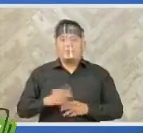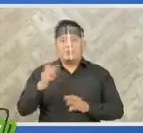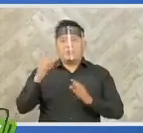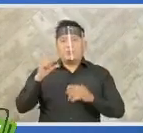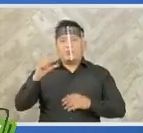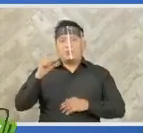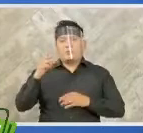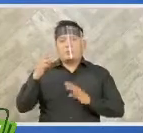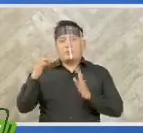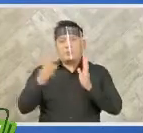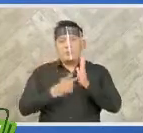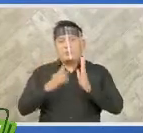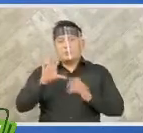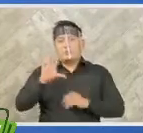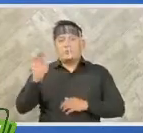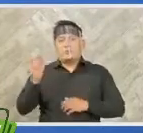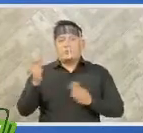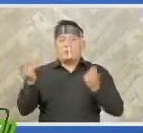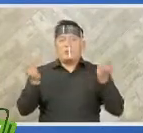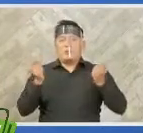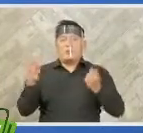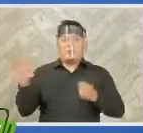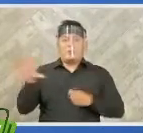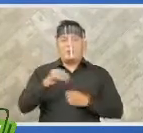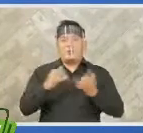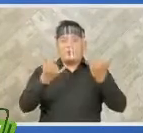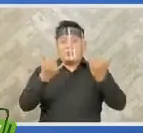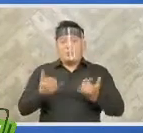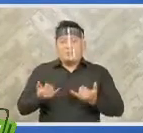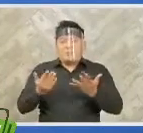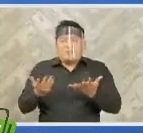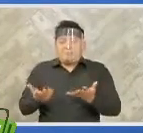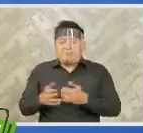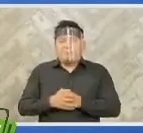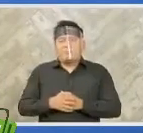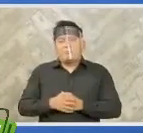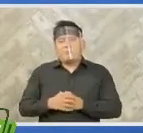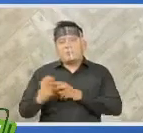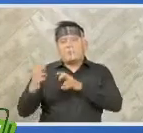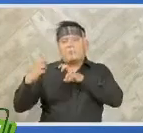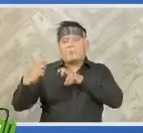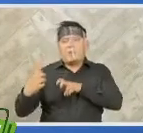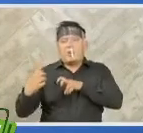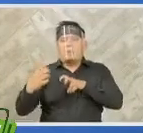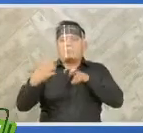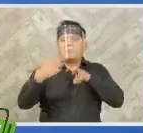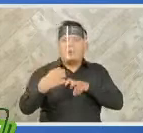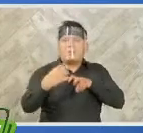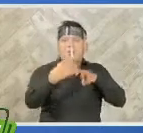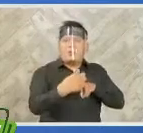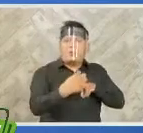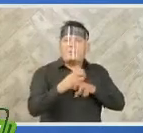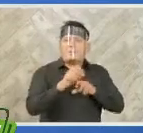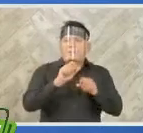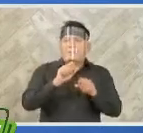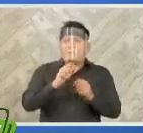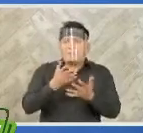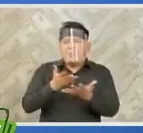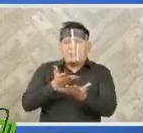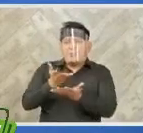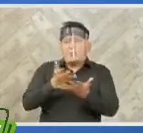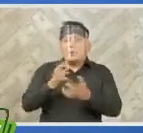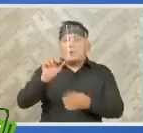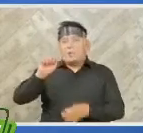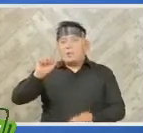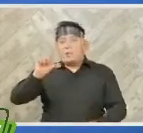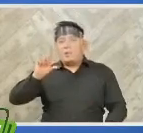2050, Estrategia de Todos. Para eso vamos a abordar esta conversación con la presencia de Alejandro